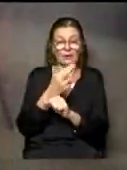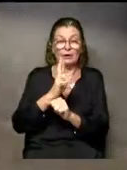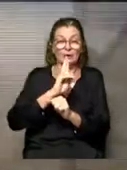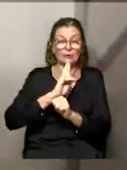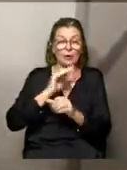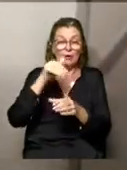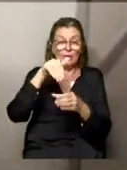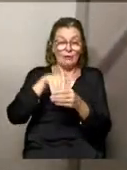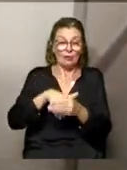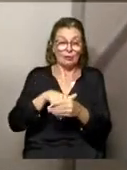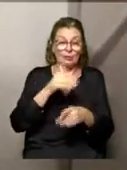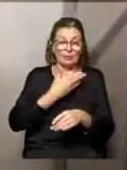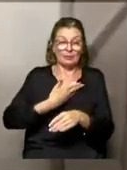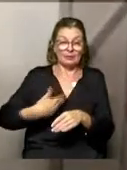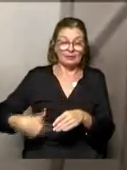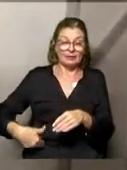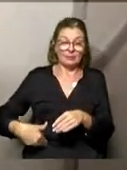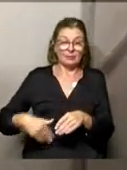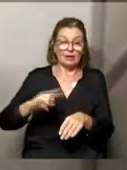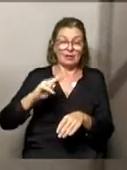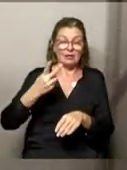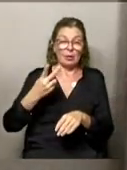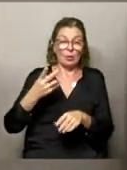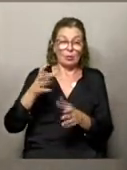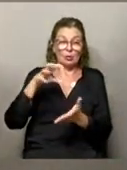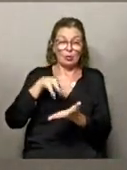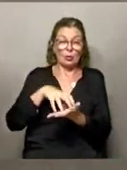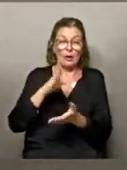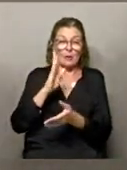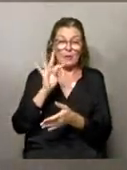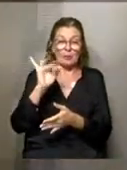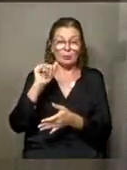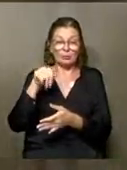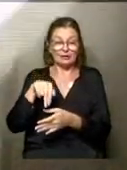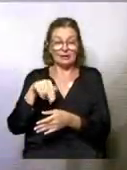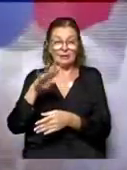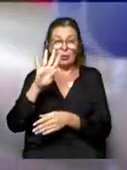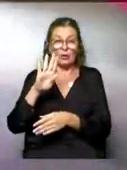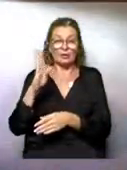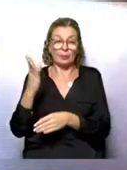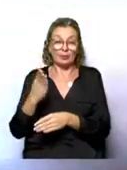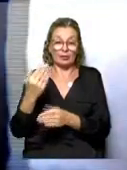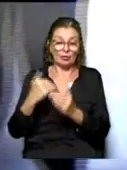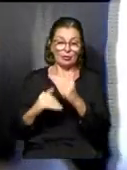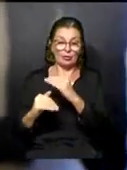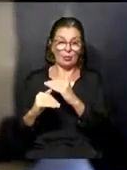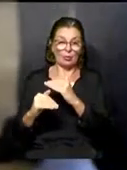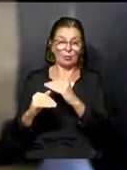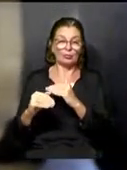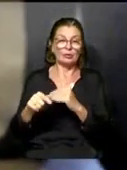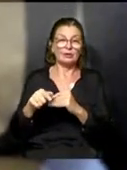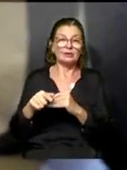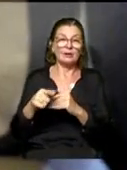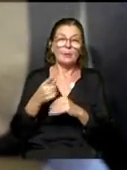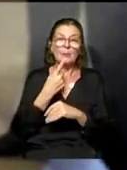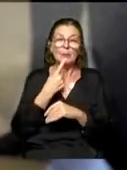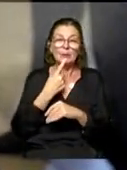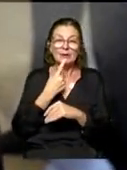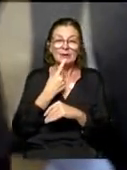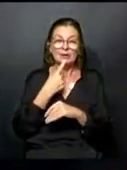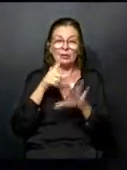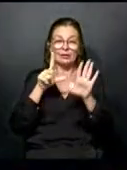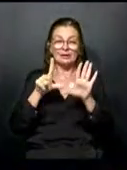comicios presidenciales que le dan el segundo lugar tras Putin con poco más del 4% de los apoyos. El político de